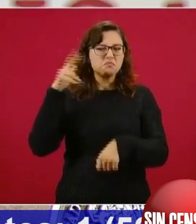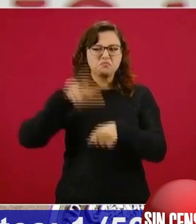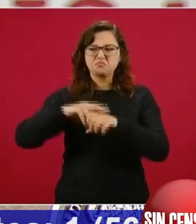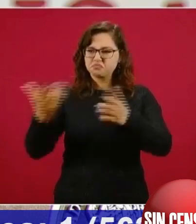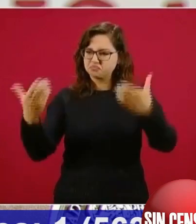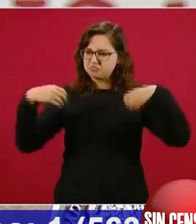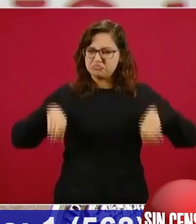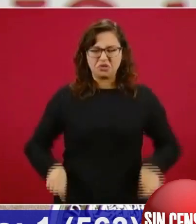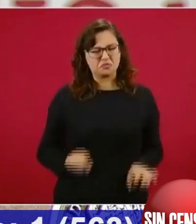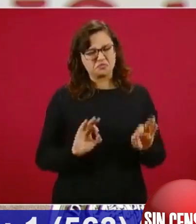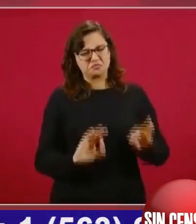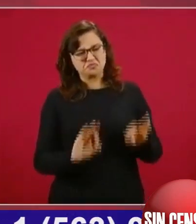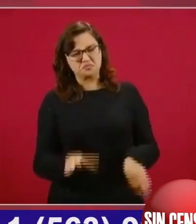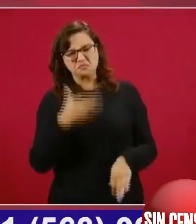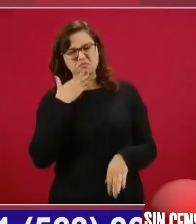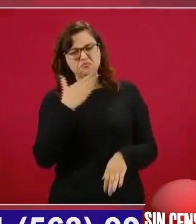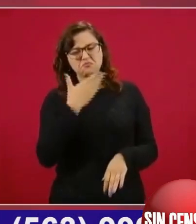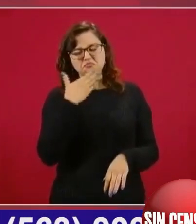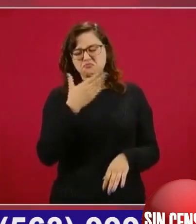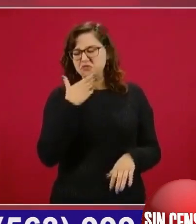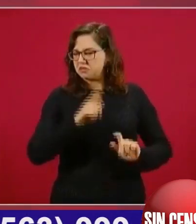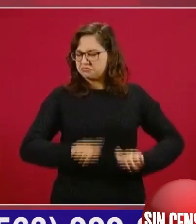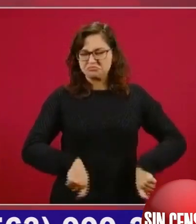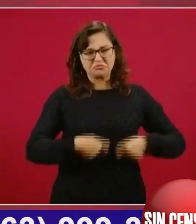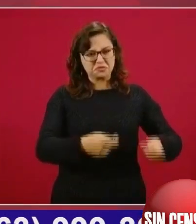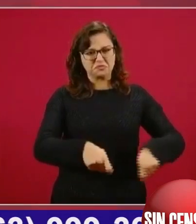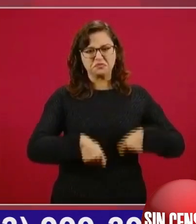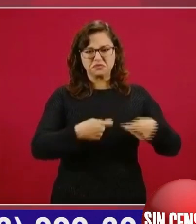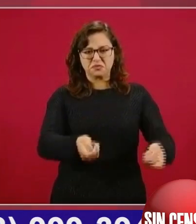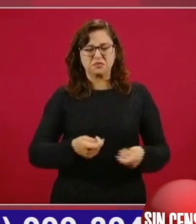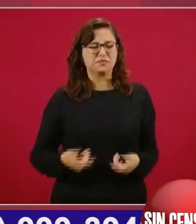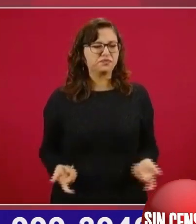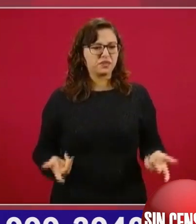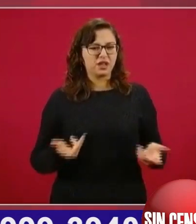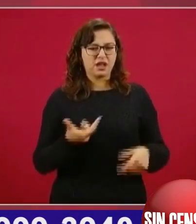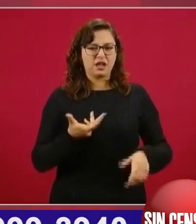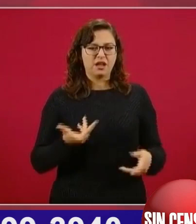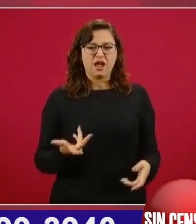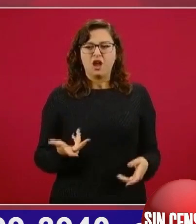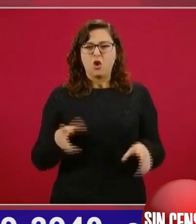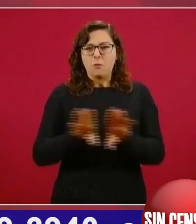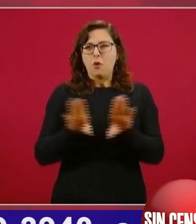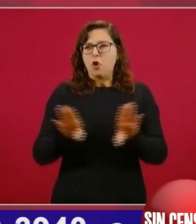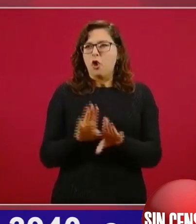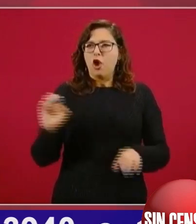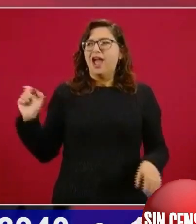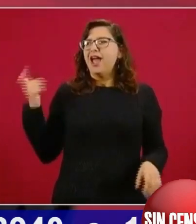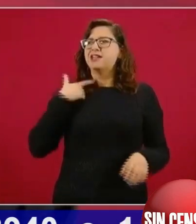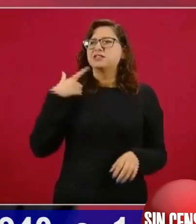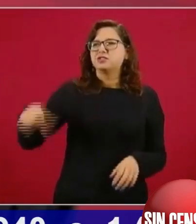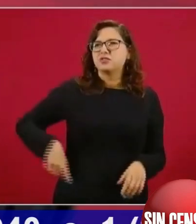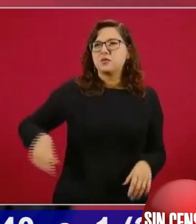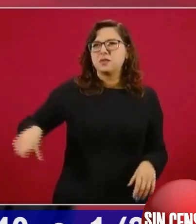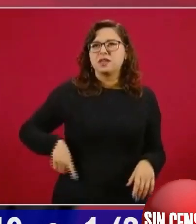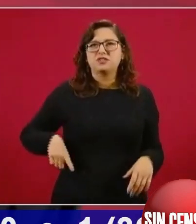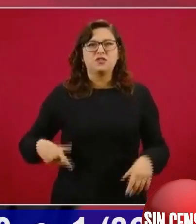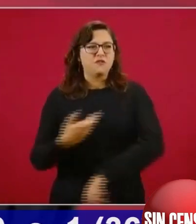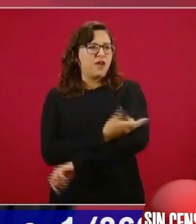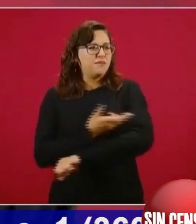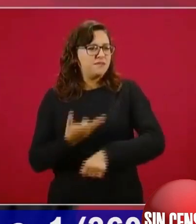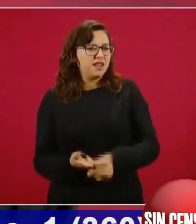cómo entregaron los bienes del pueblo a sus allegados. Los gobernantes decidieron